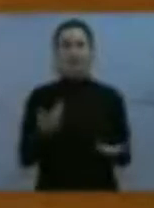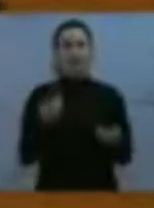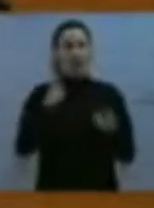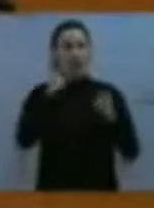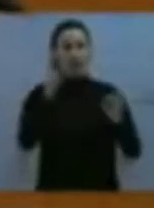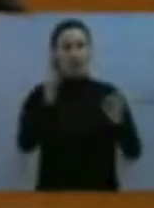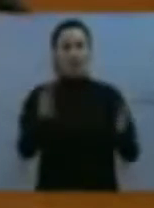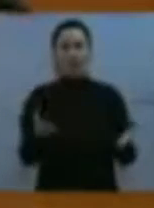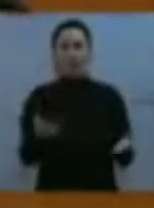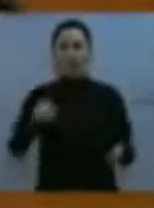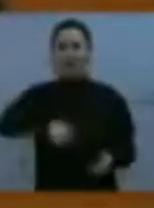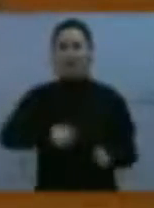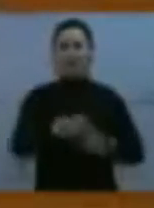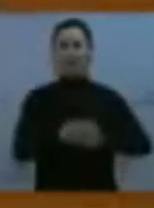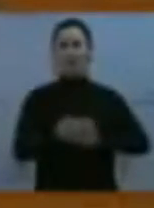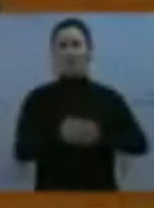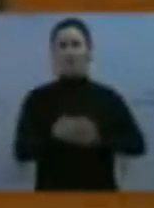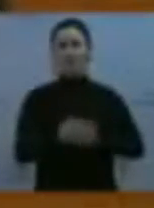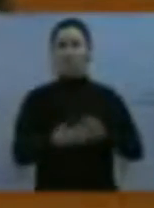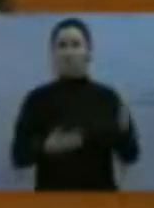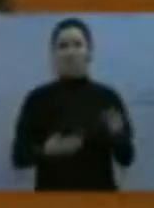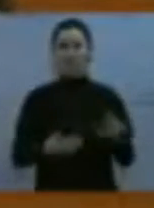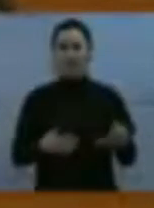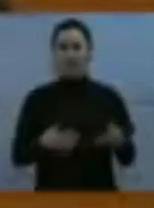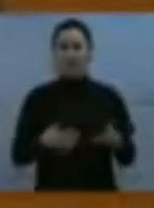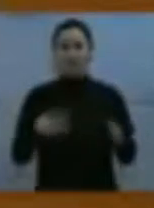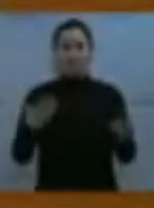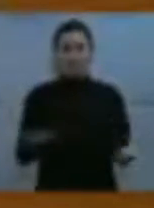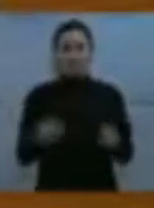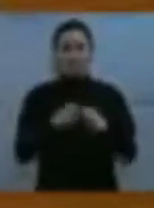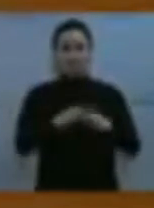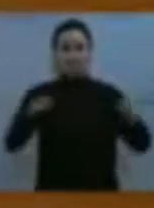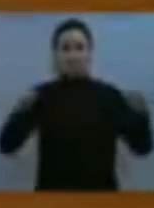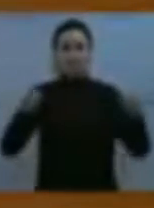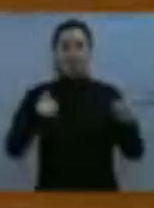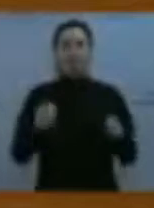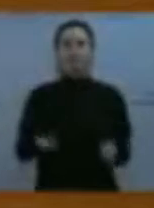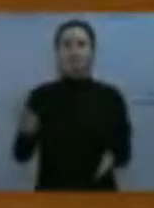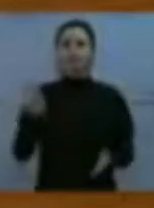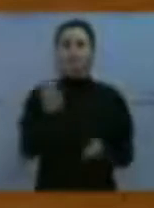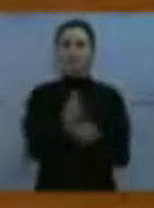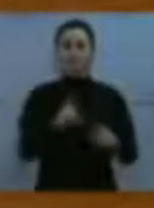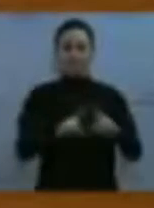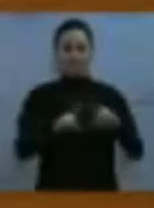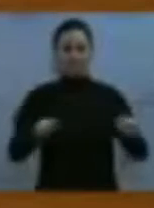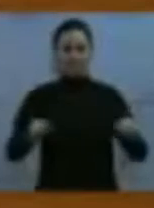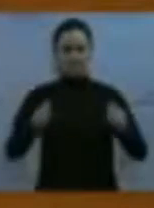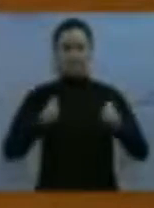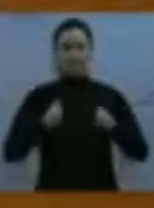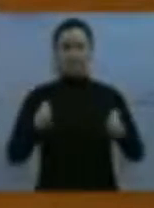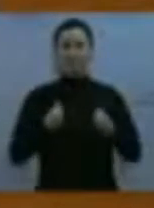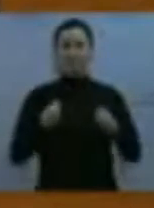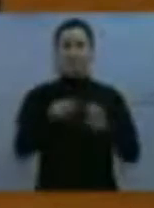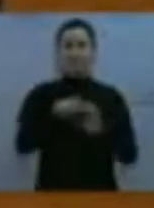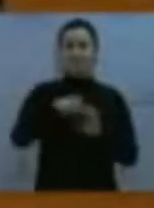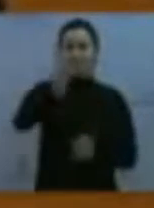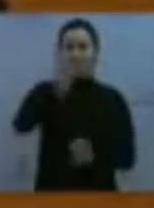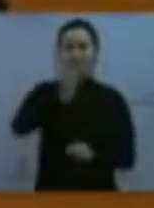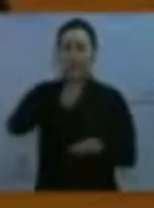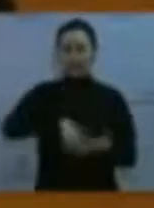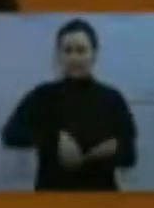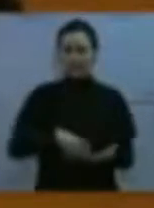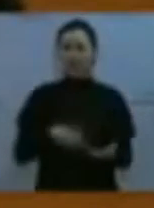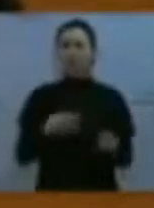en público, en la Cámara que representa a todos los asturianos, que el secesionismo catalán ha marcado la agenda del